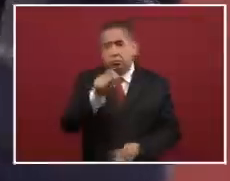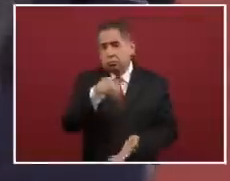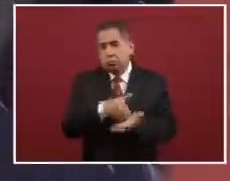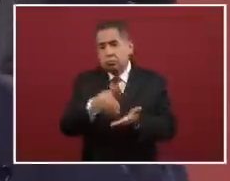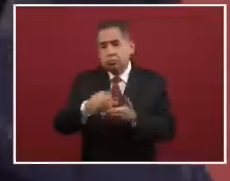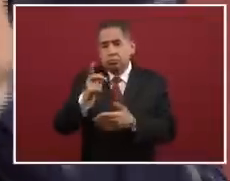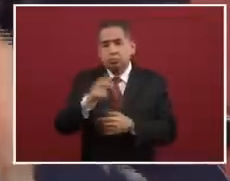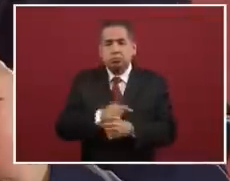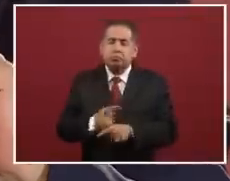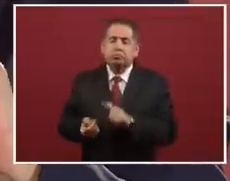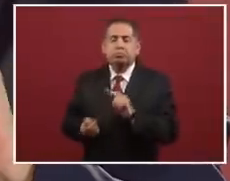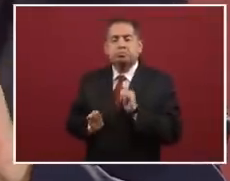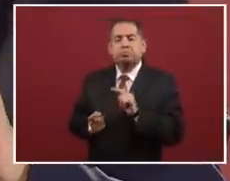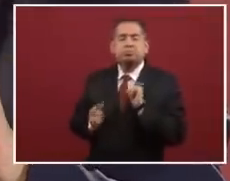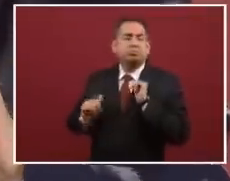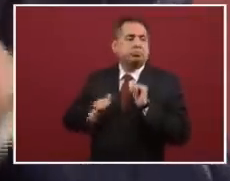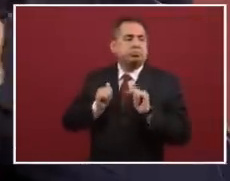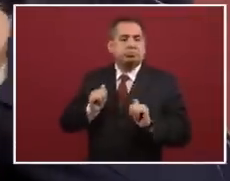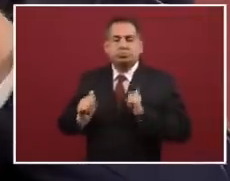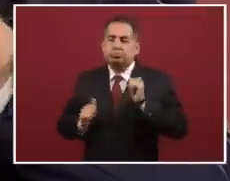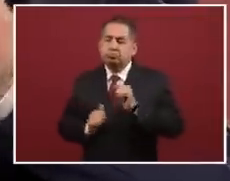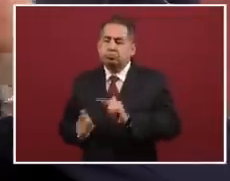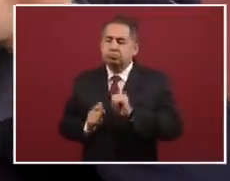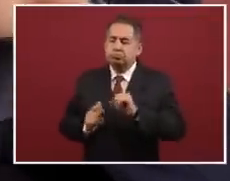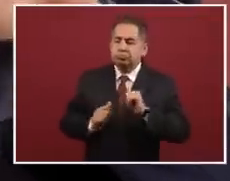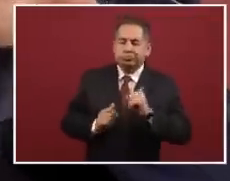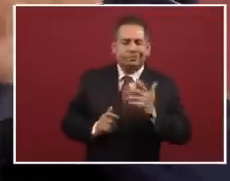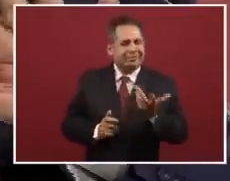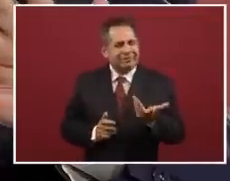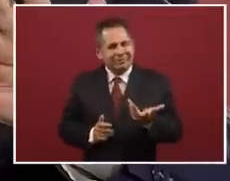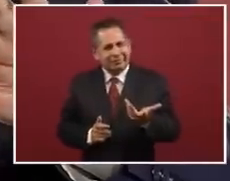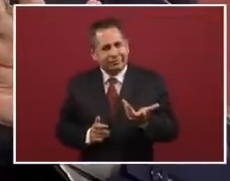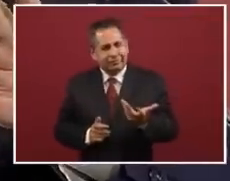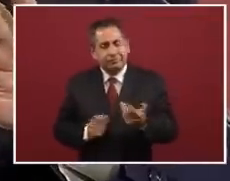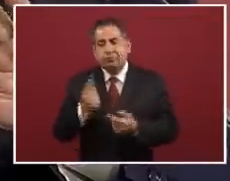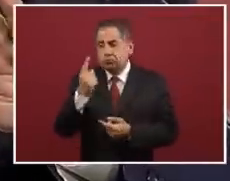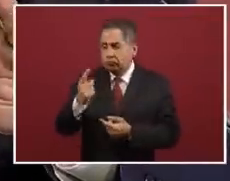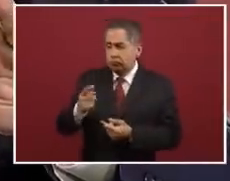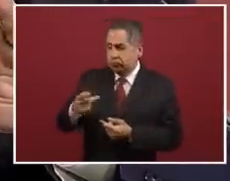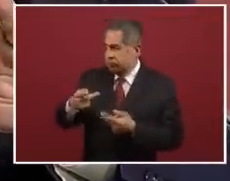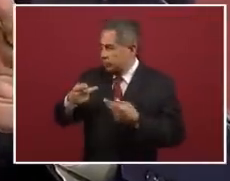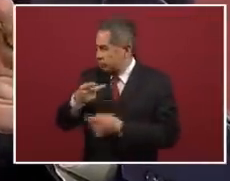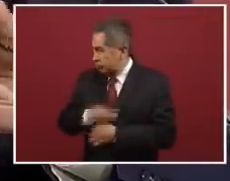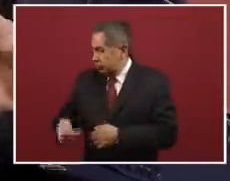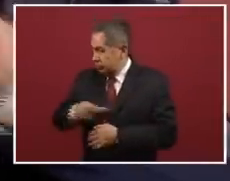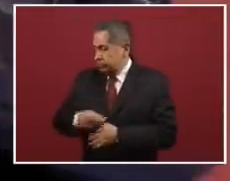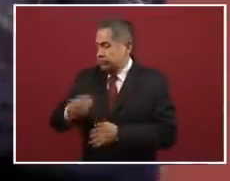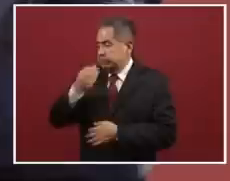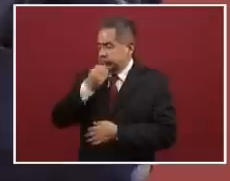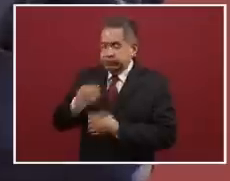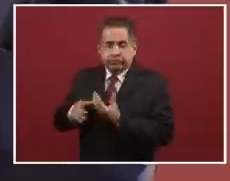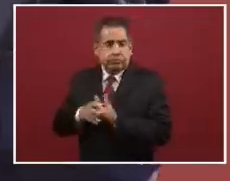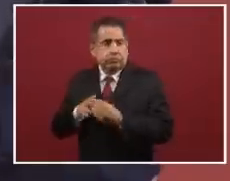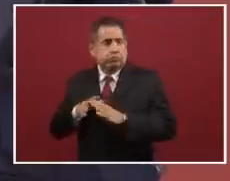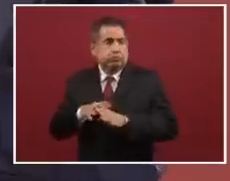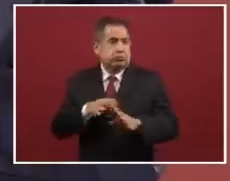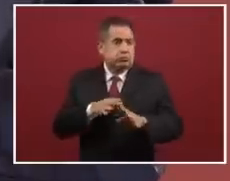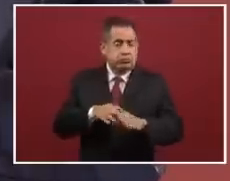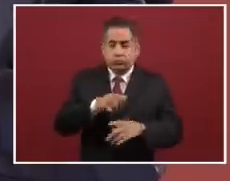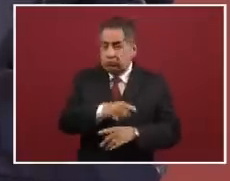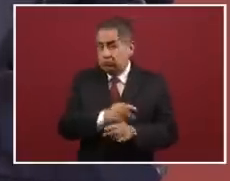que les cobran. O sea, aquí hay dos partes, un flujo motivado por la pobreza y un negocio inmenso que son